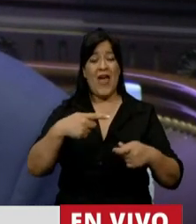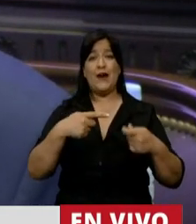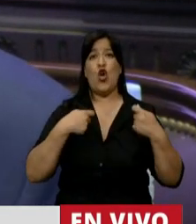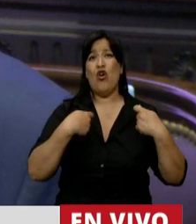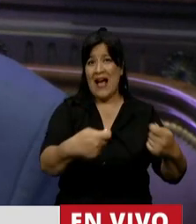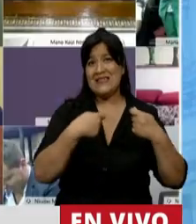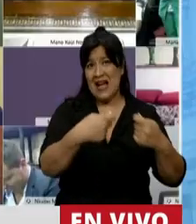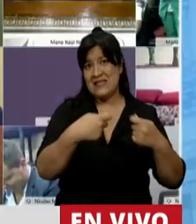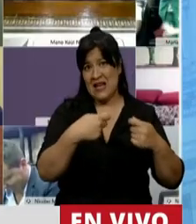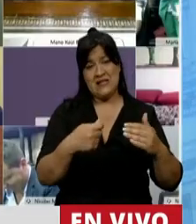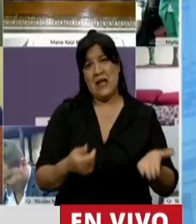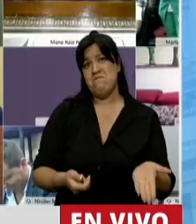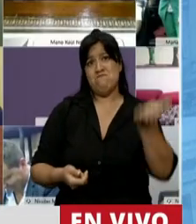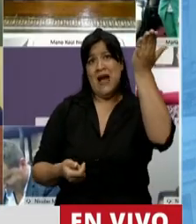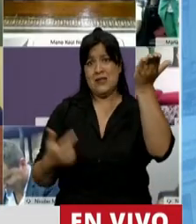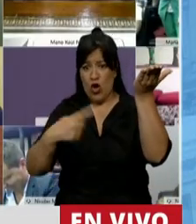tiene.